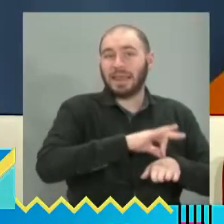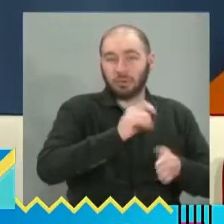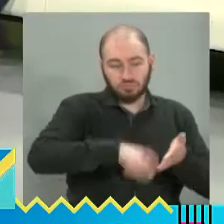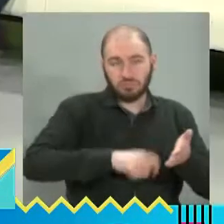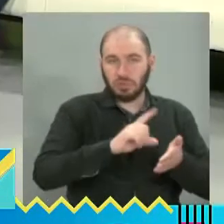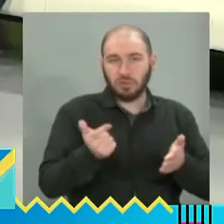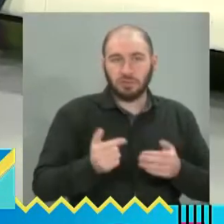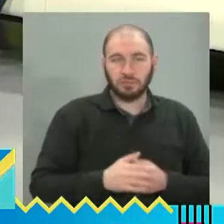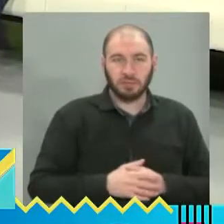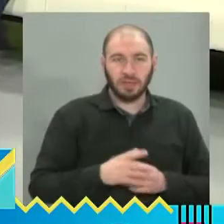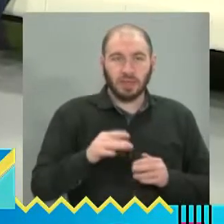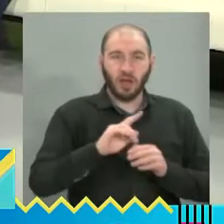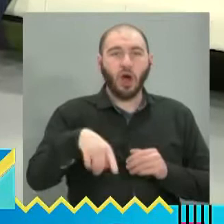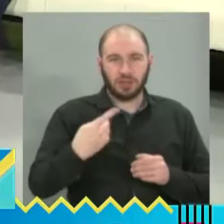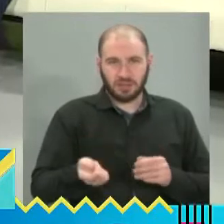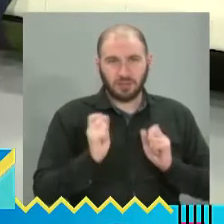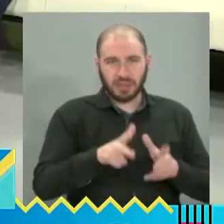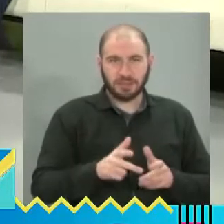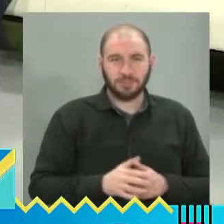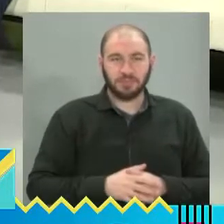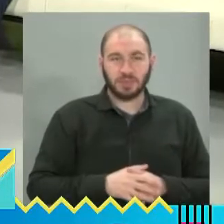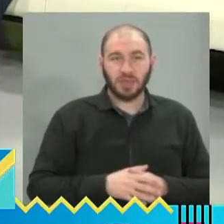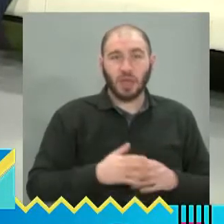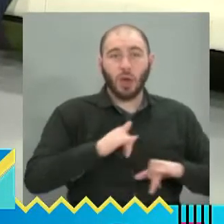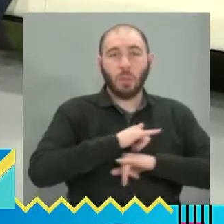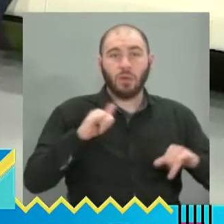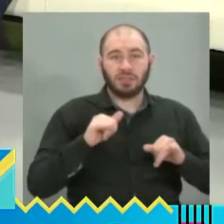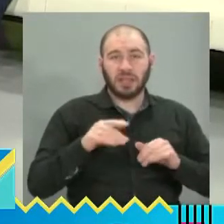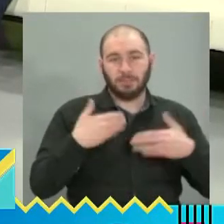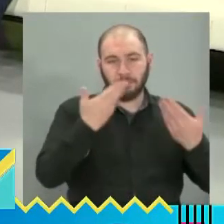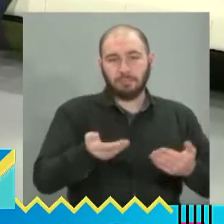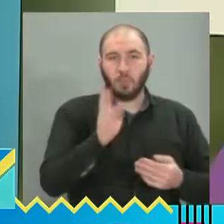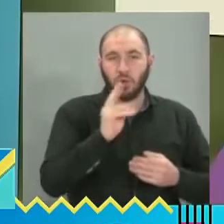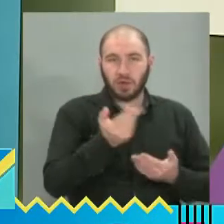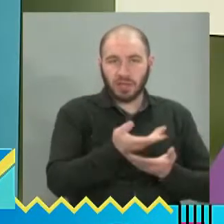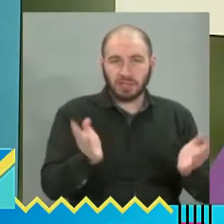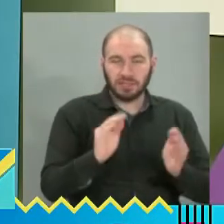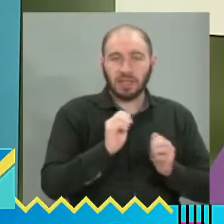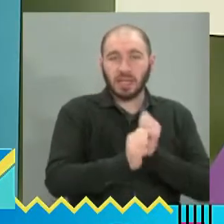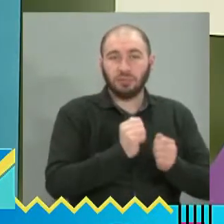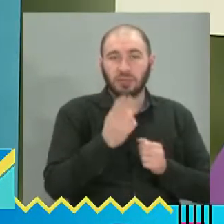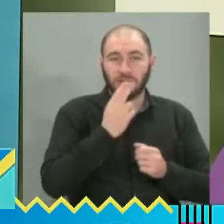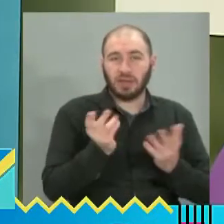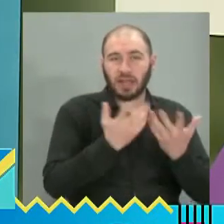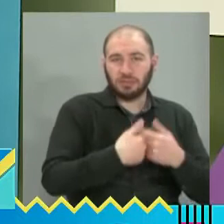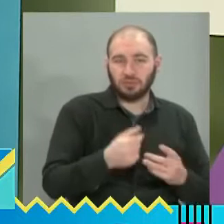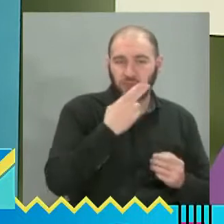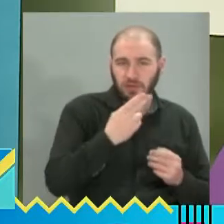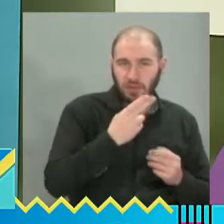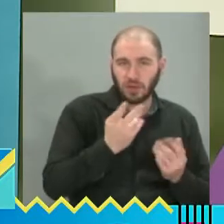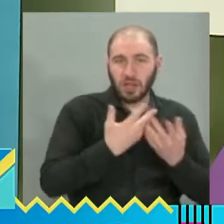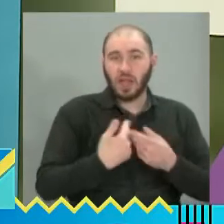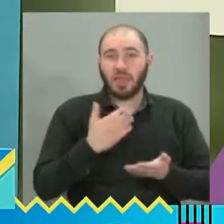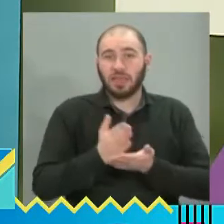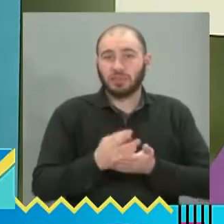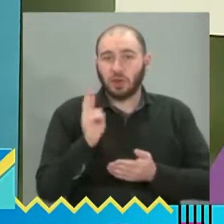médico. Tiro otra. En la publicidad dirigida al público femenino, la industria tabacalera relaciona el consumo de tabaco con los